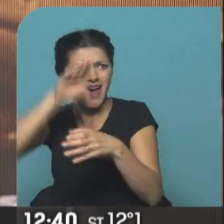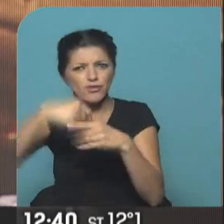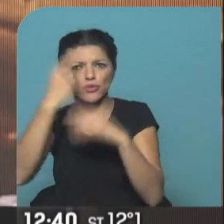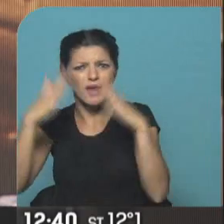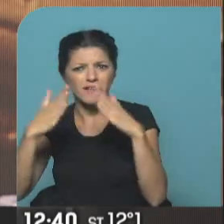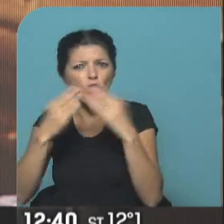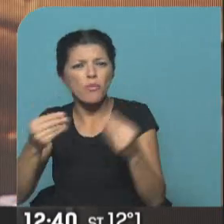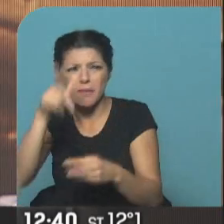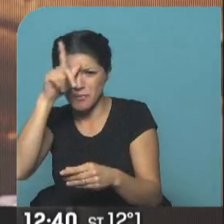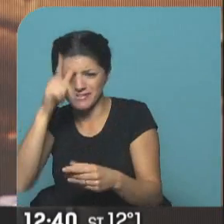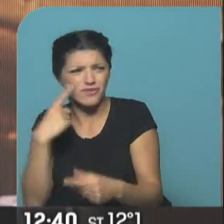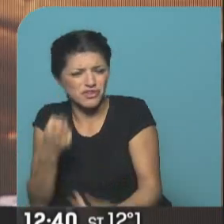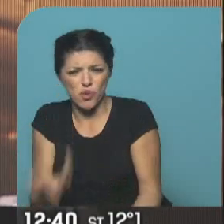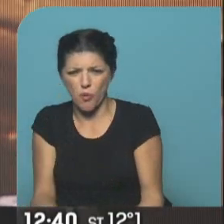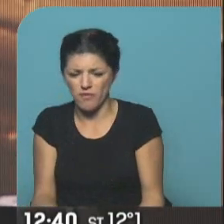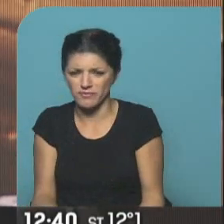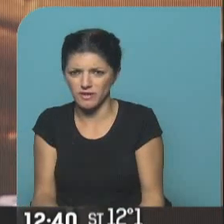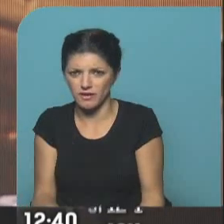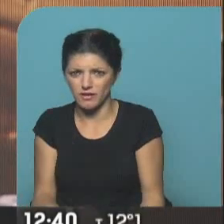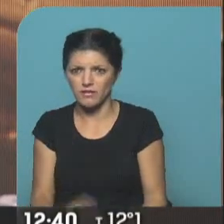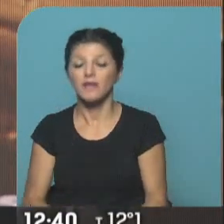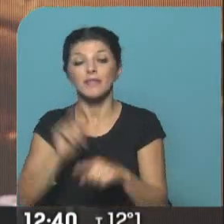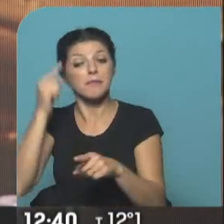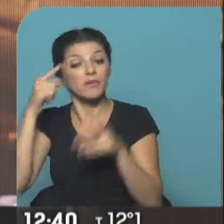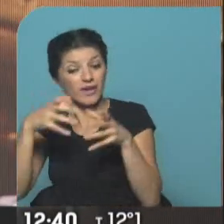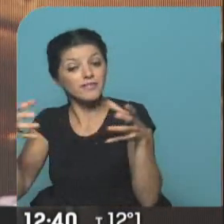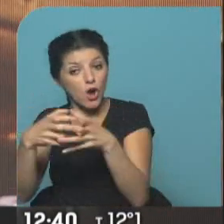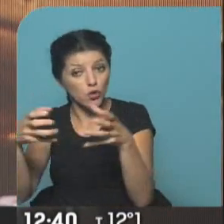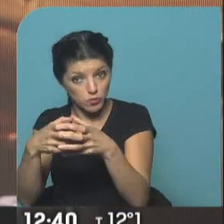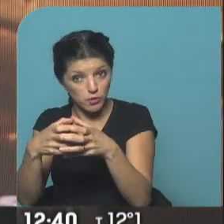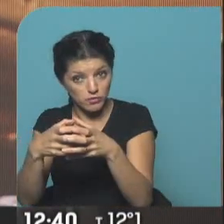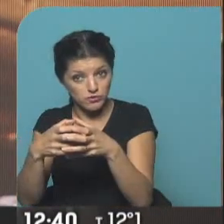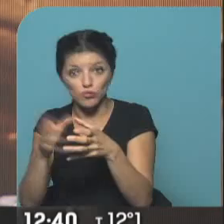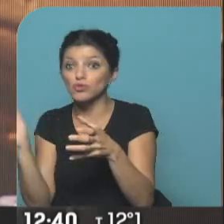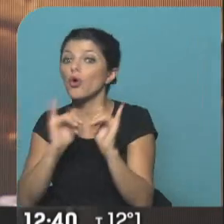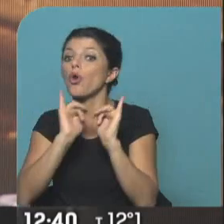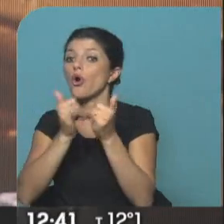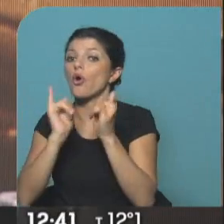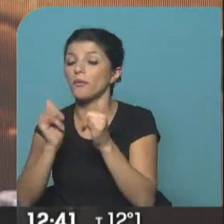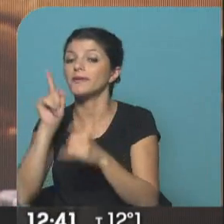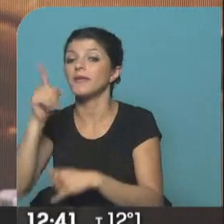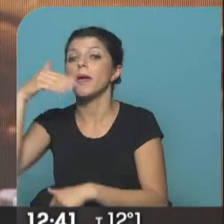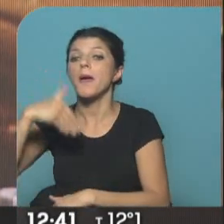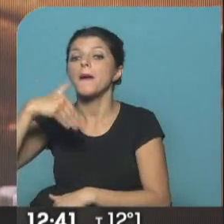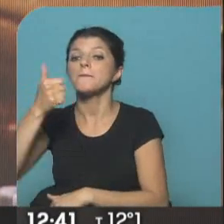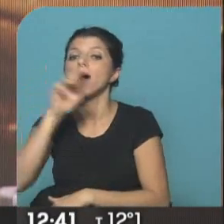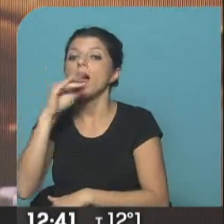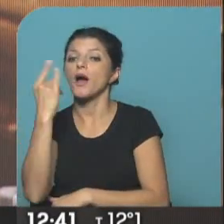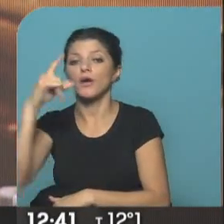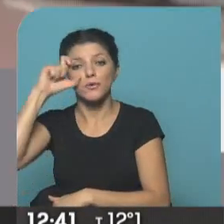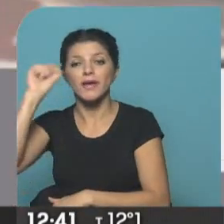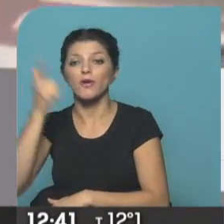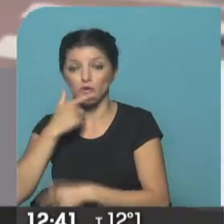policía, además habiendo sido una célula que son todos jóvenes marroquíes vinculados